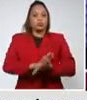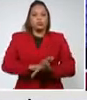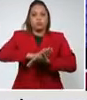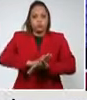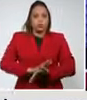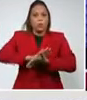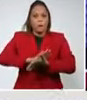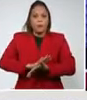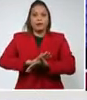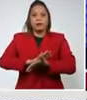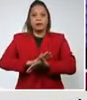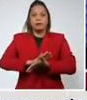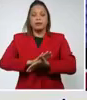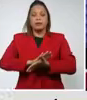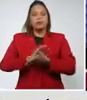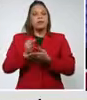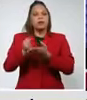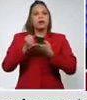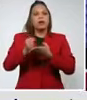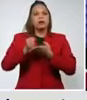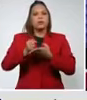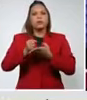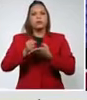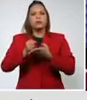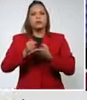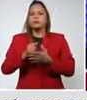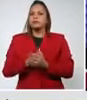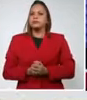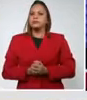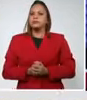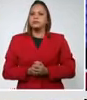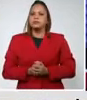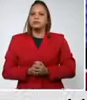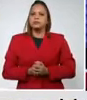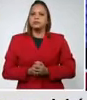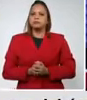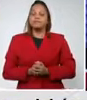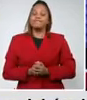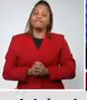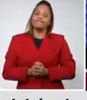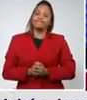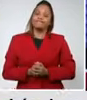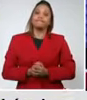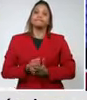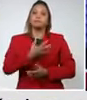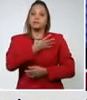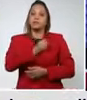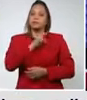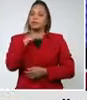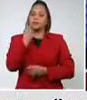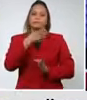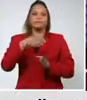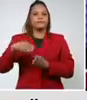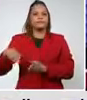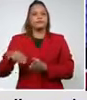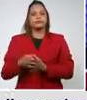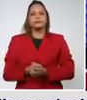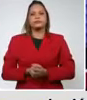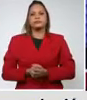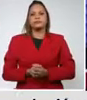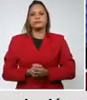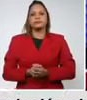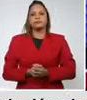por las maniobras de reanimación cardiopulmonar y lamentablemente fallece este paciente.